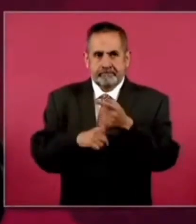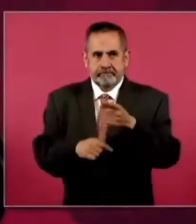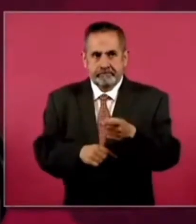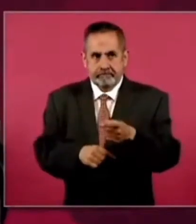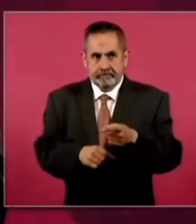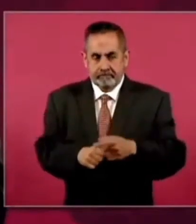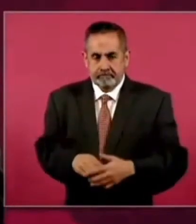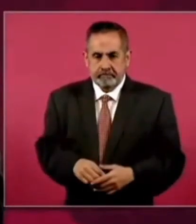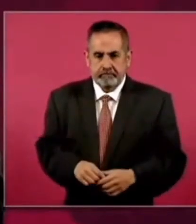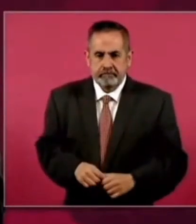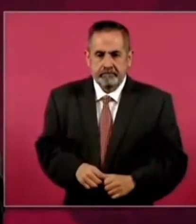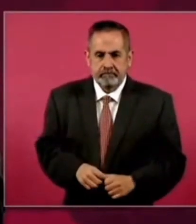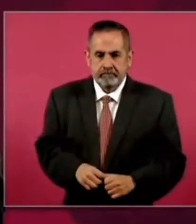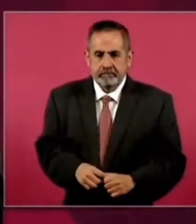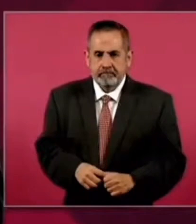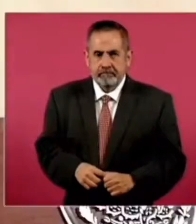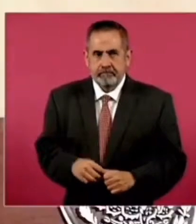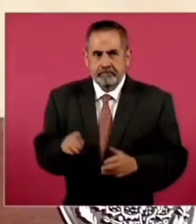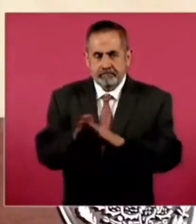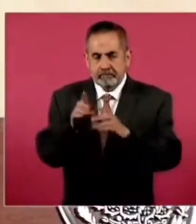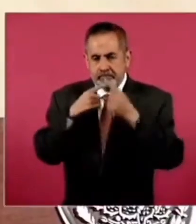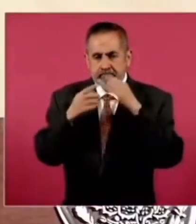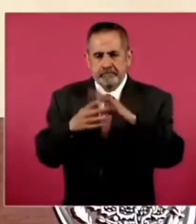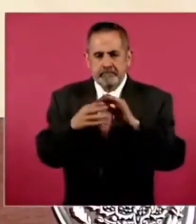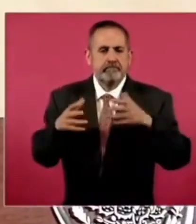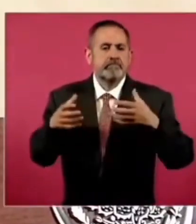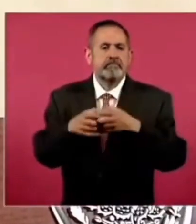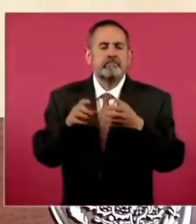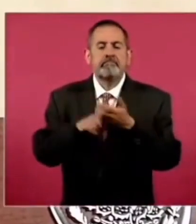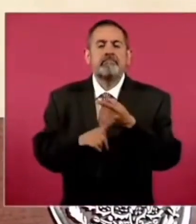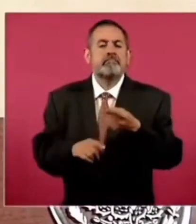hacía su sindicato a modo